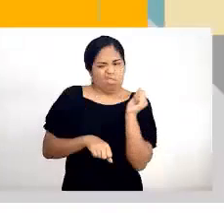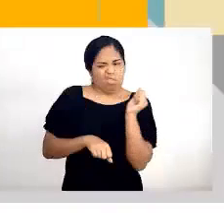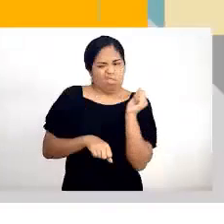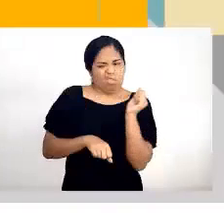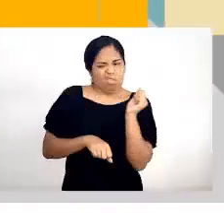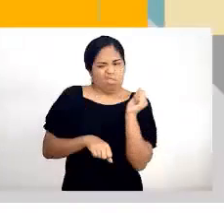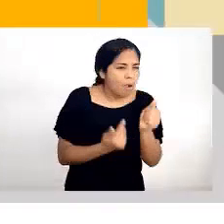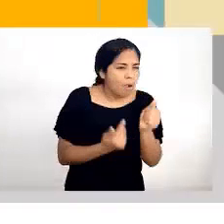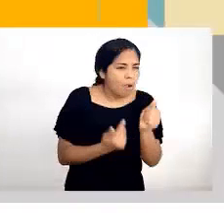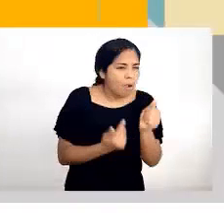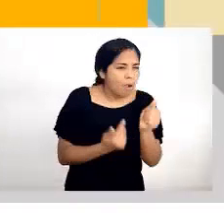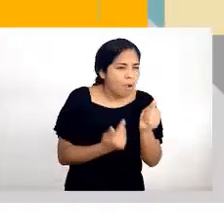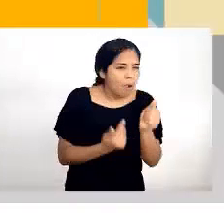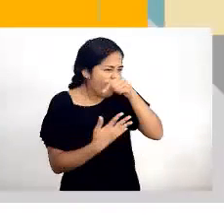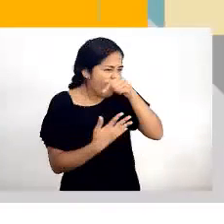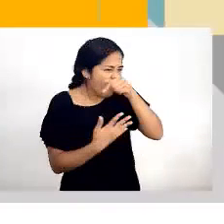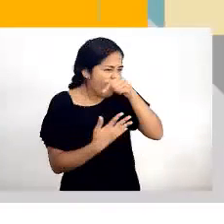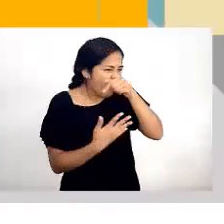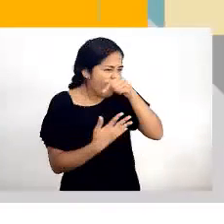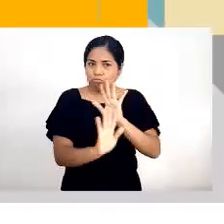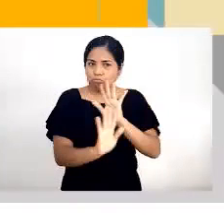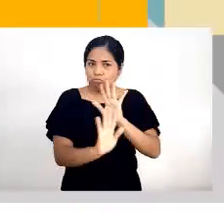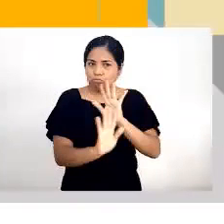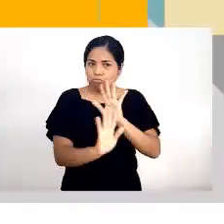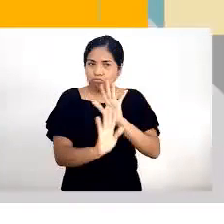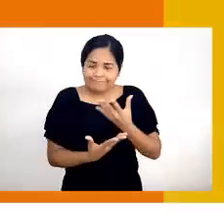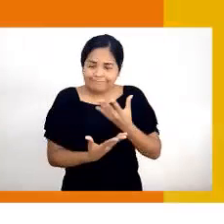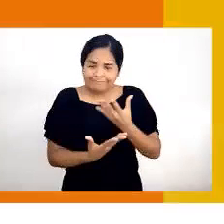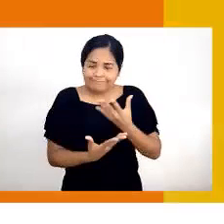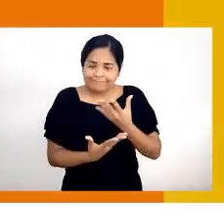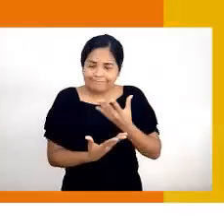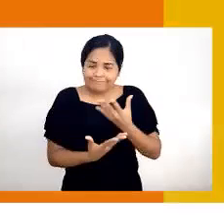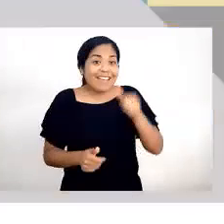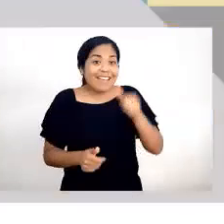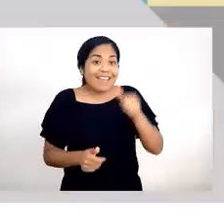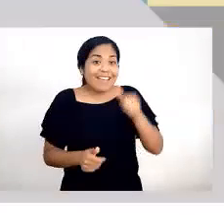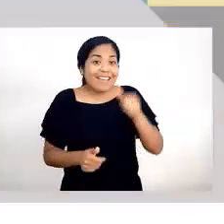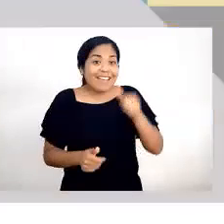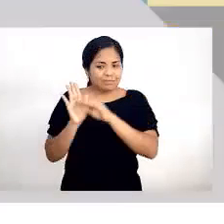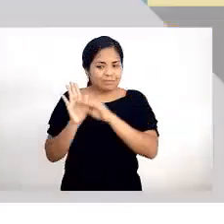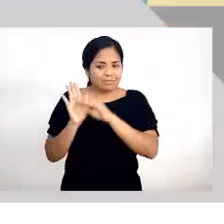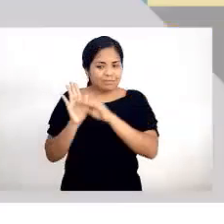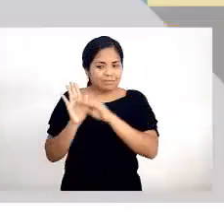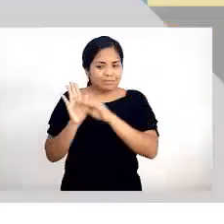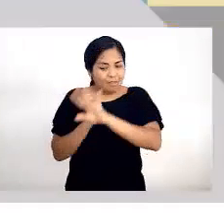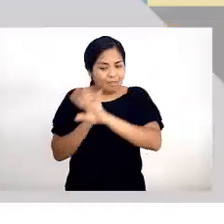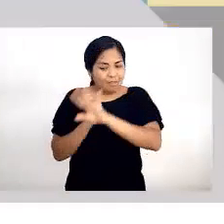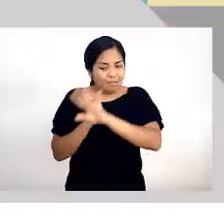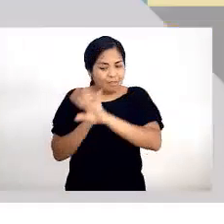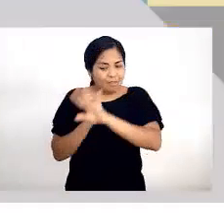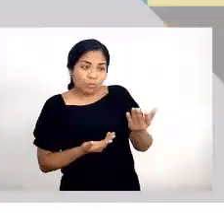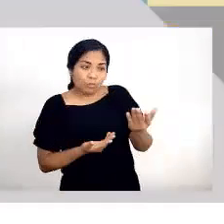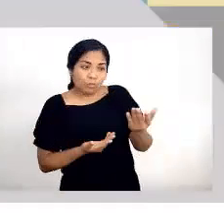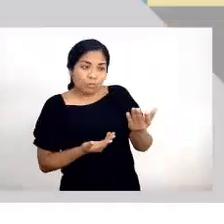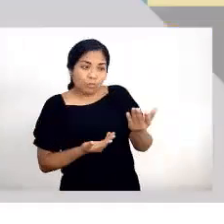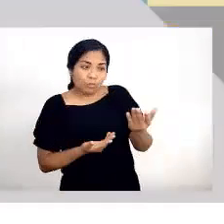the Children no está cumpliendo con alguna de las partes, no guardes el secreto. Recuerda, soy Salvaguarda. Tú o la persona que cuida de